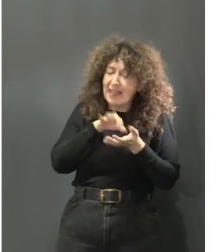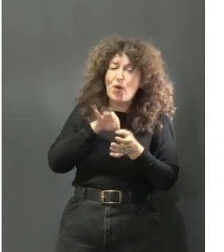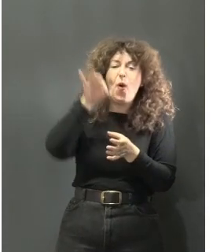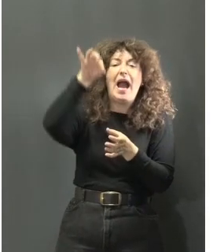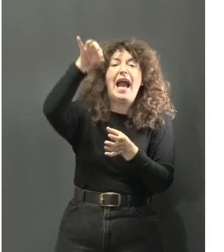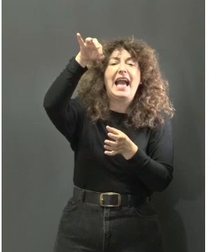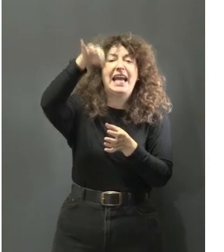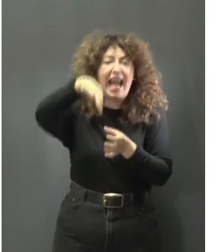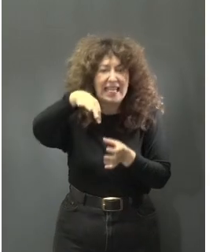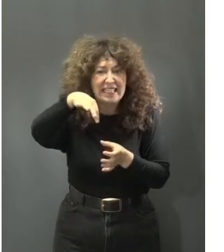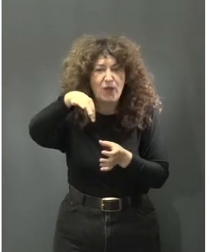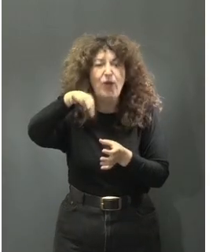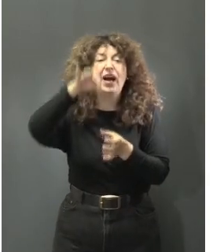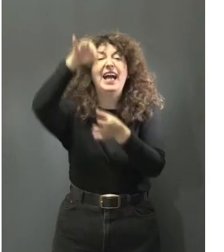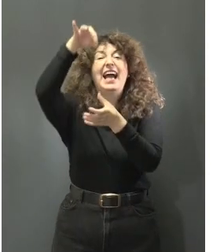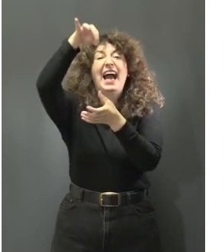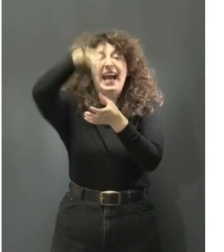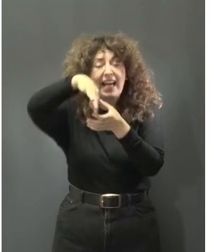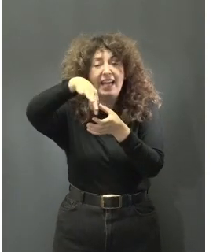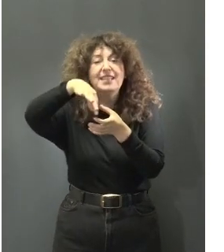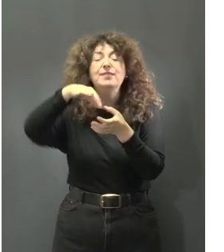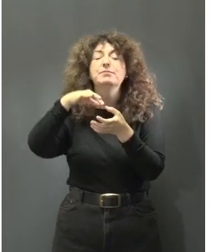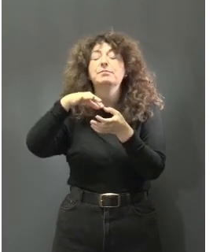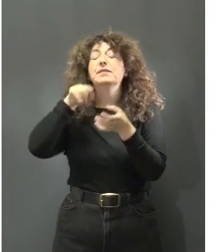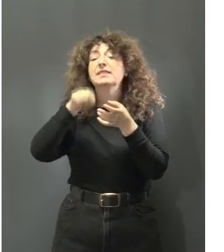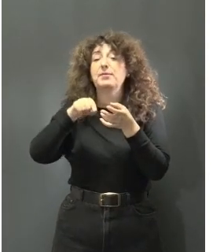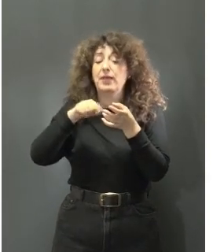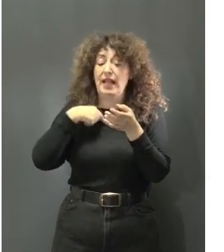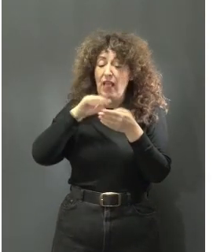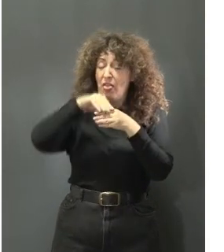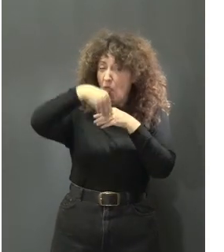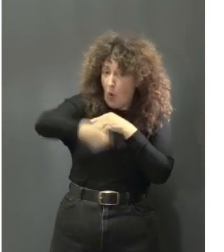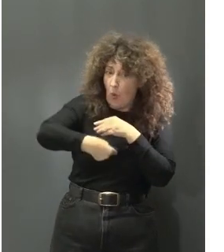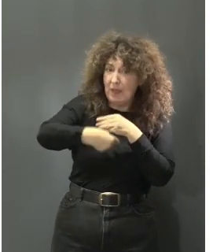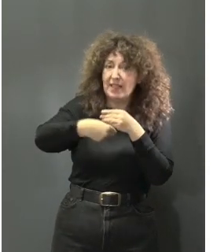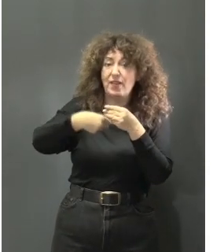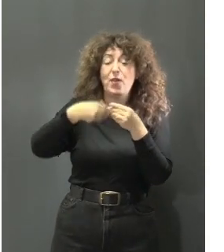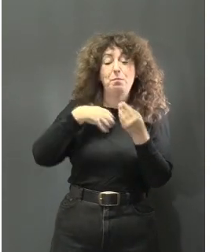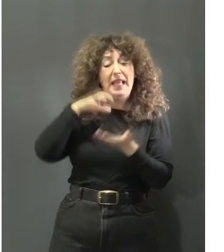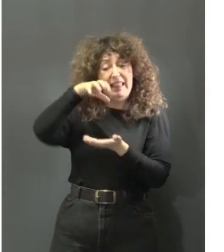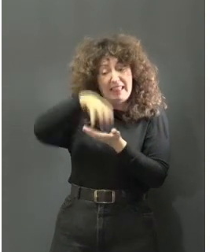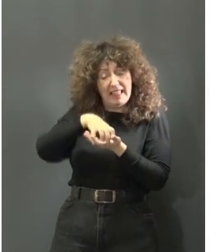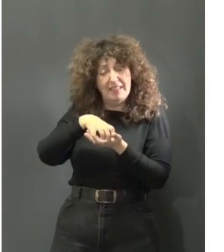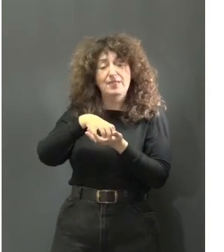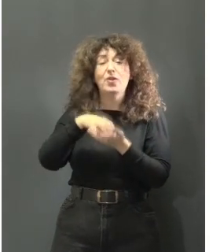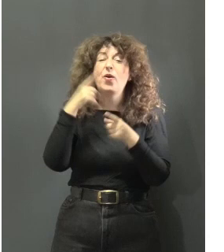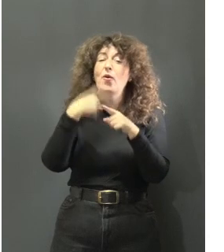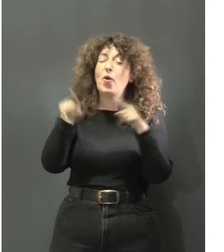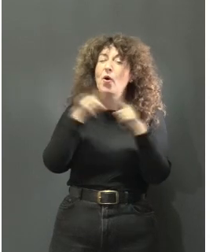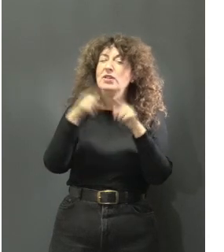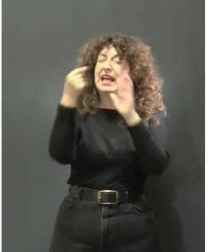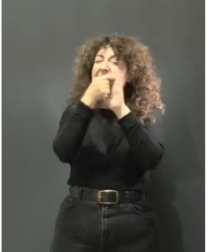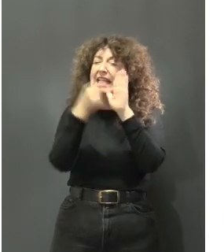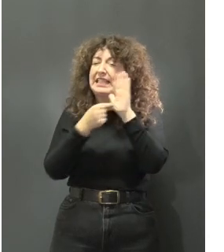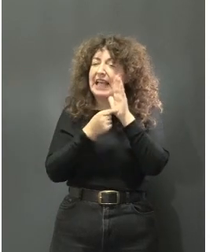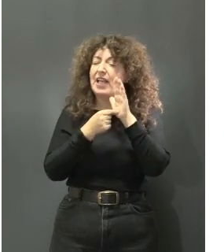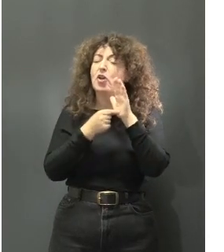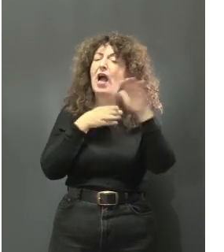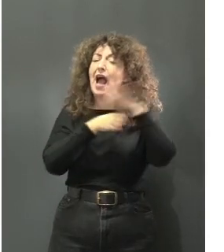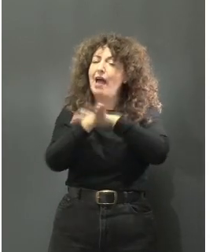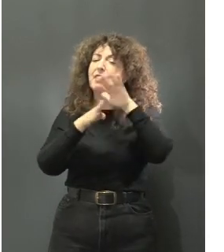que nuestra documentación y nuestro centro pues va incorporando estos criterios de